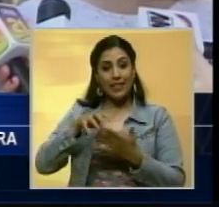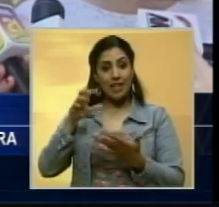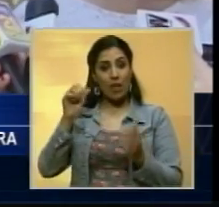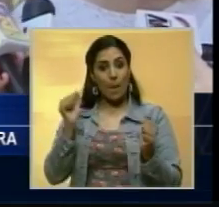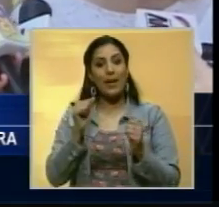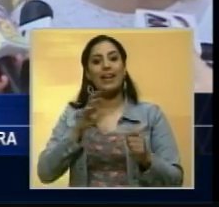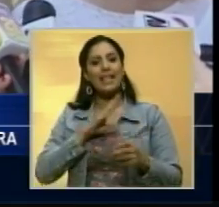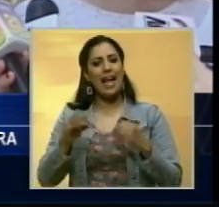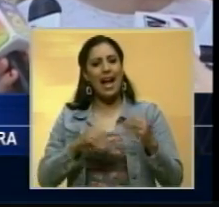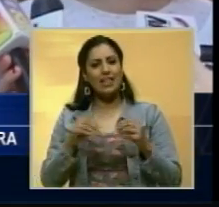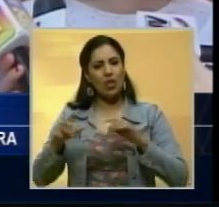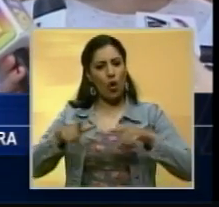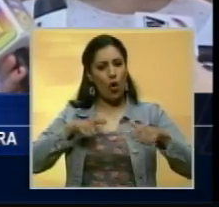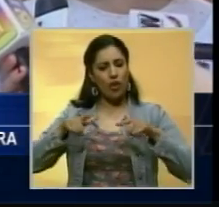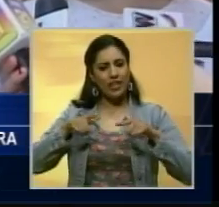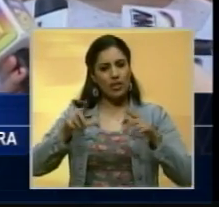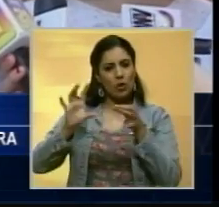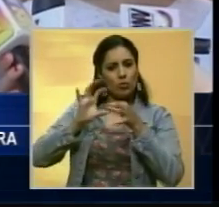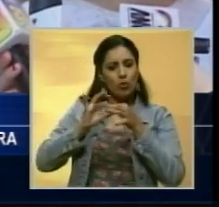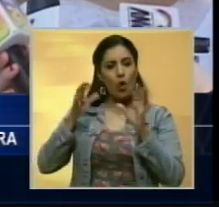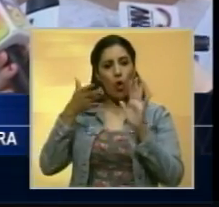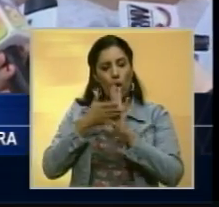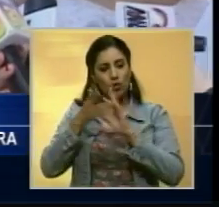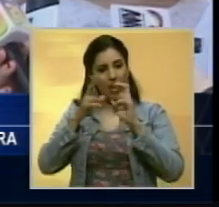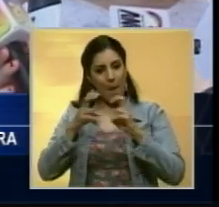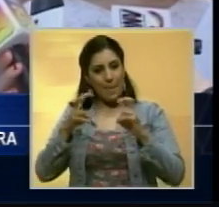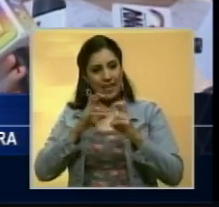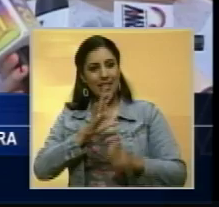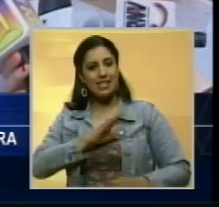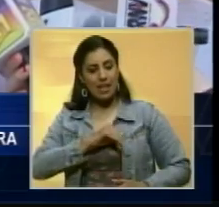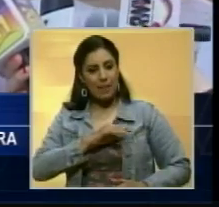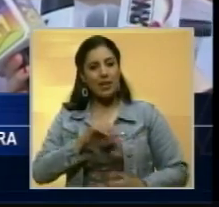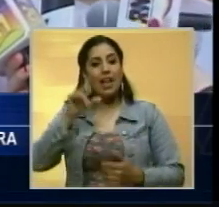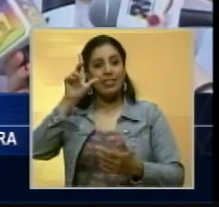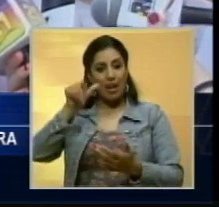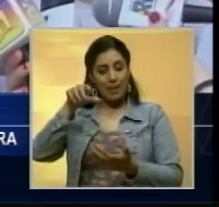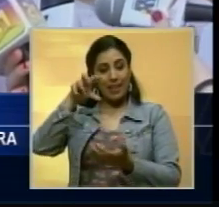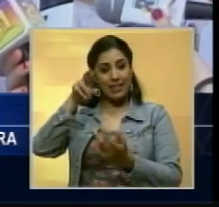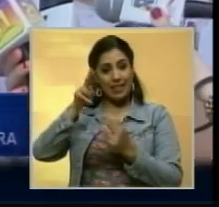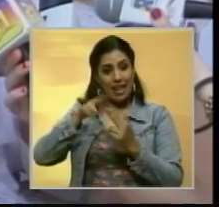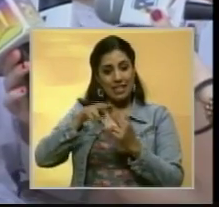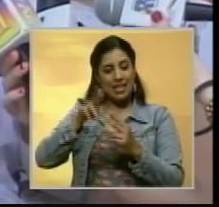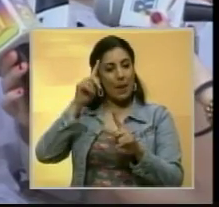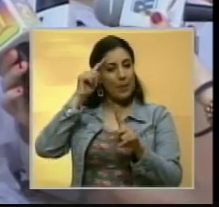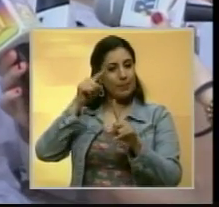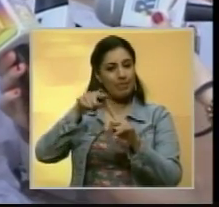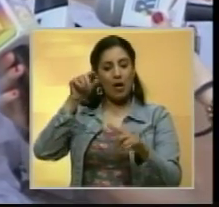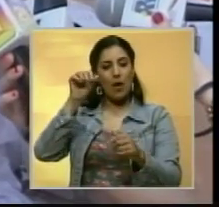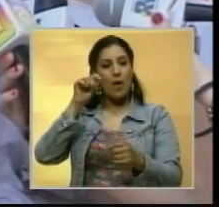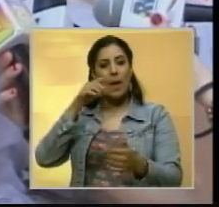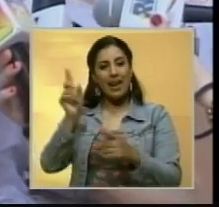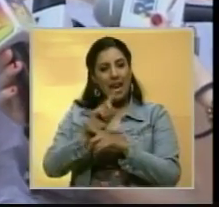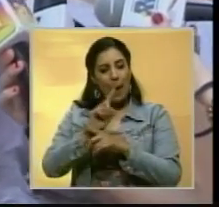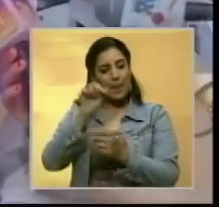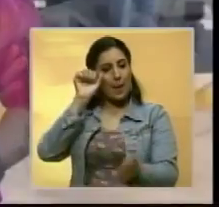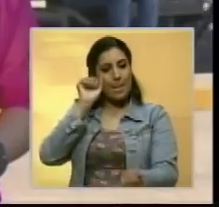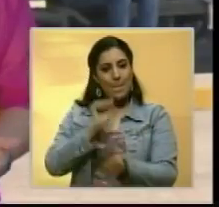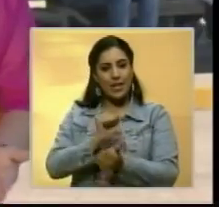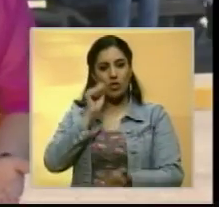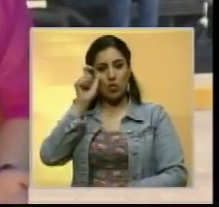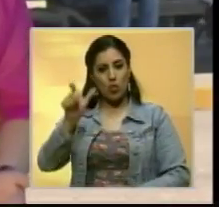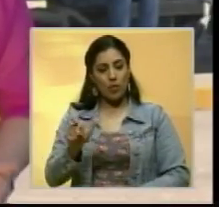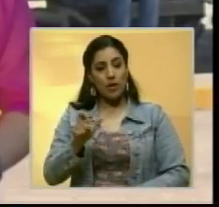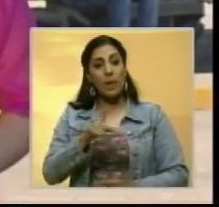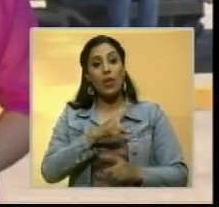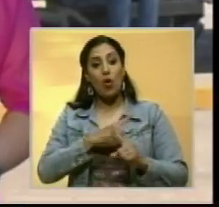Mérida han hecho coordinaciones de enlace con el cuerpo de investigaciones igualmente del estado Táchira, a los fines de dar en lo más inmediato captura. En otro